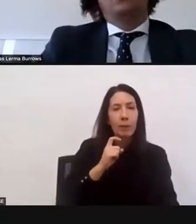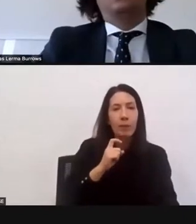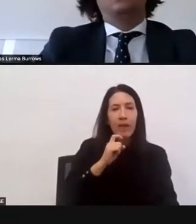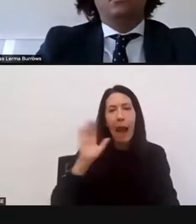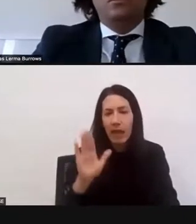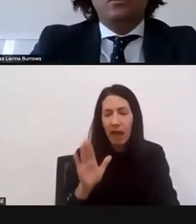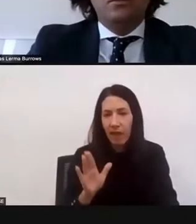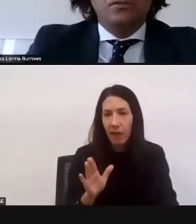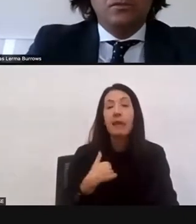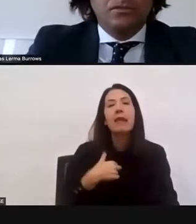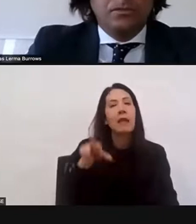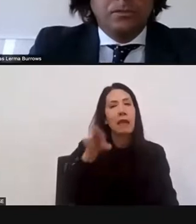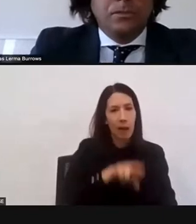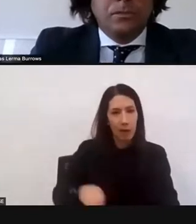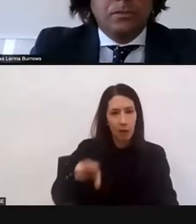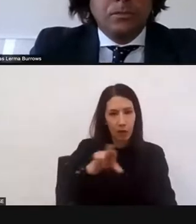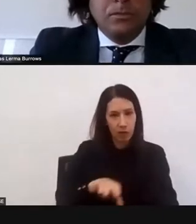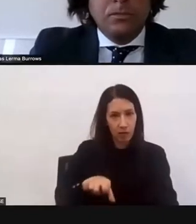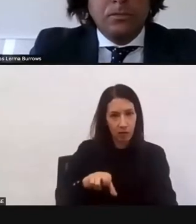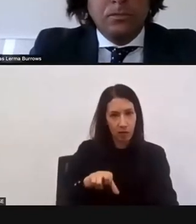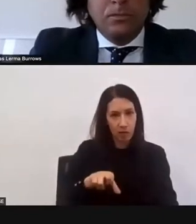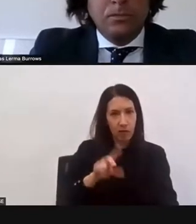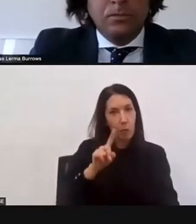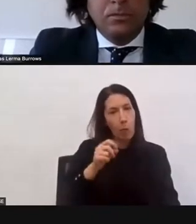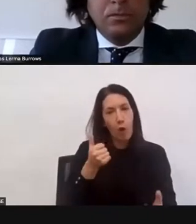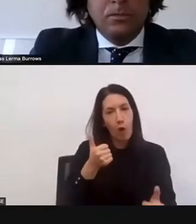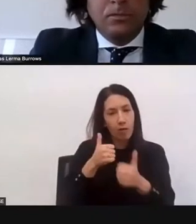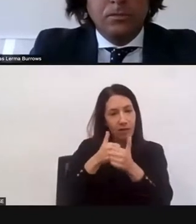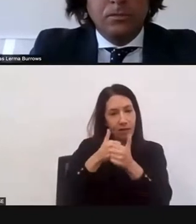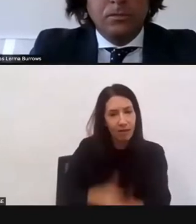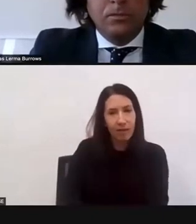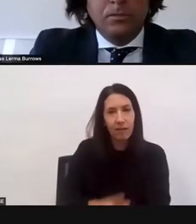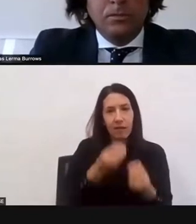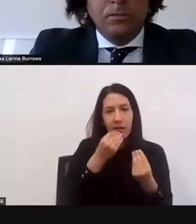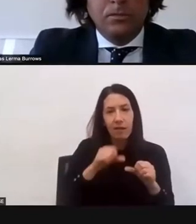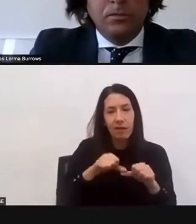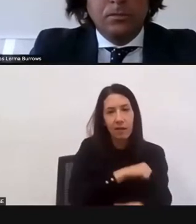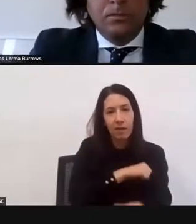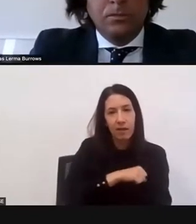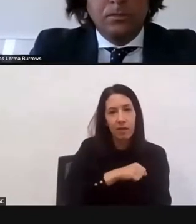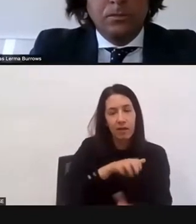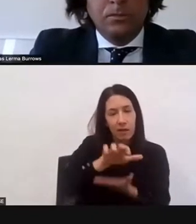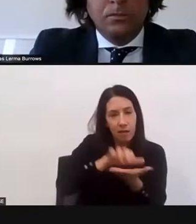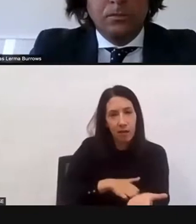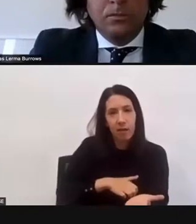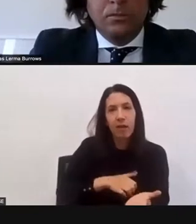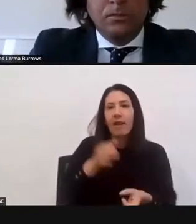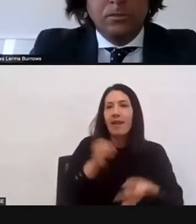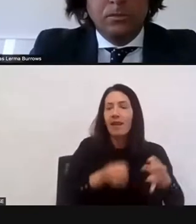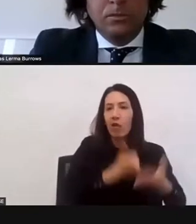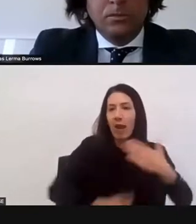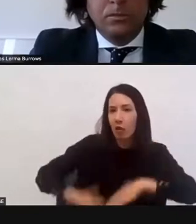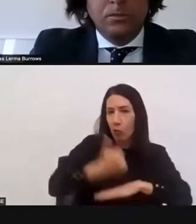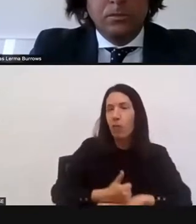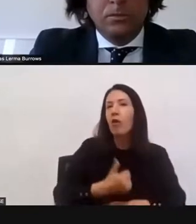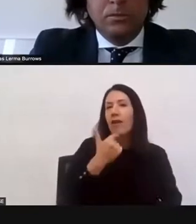Insisto, ajustándonos a lo que la propia doctrina del Tribunal Supremo ha establecido en consideración como este